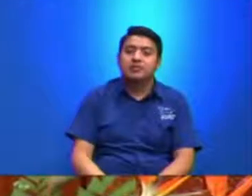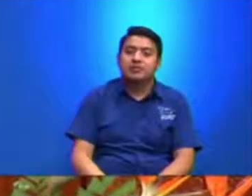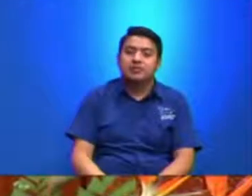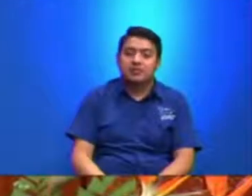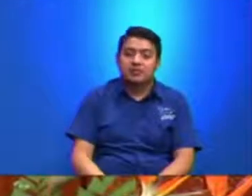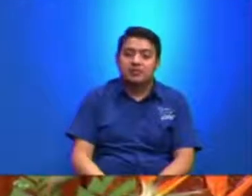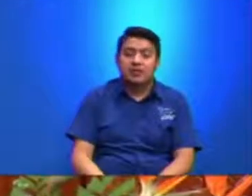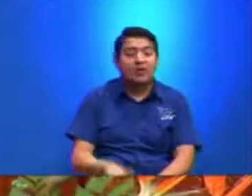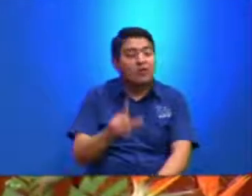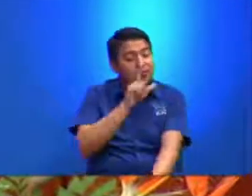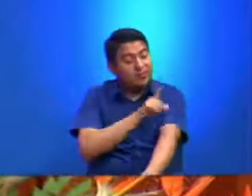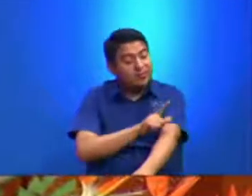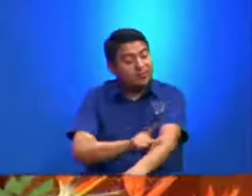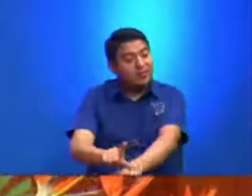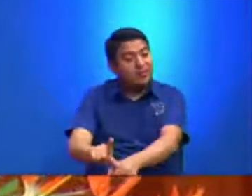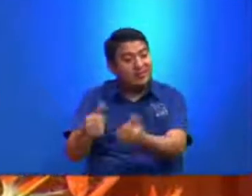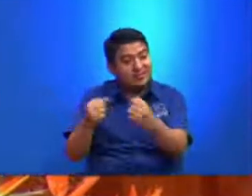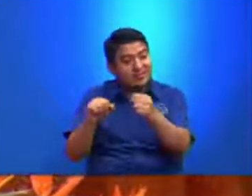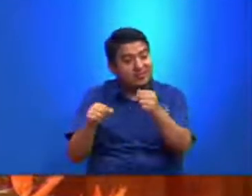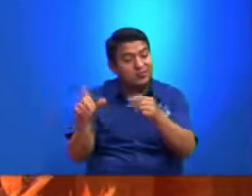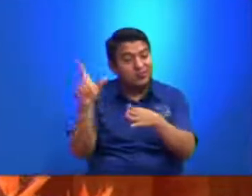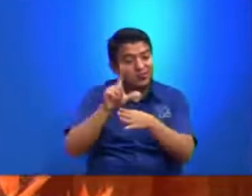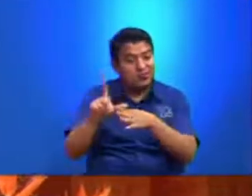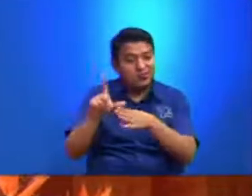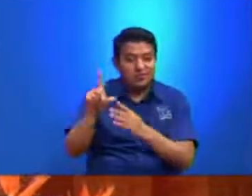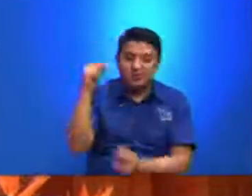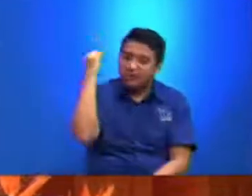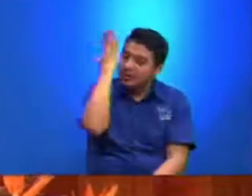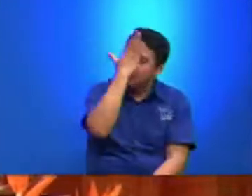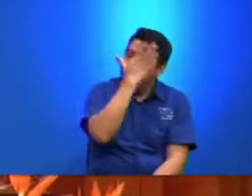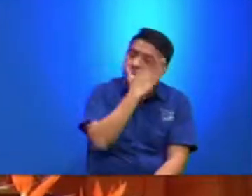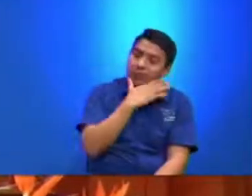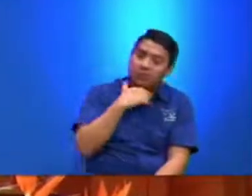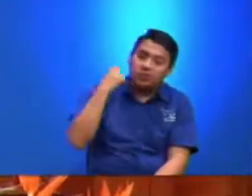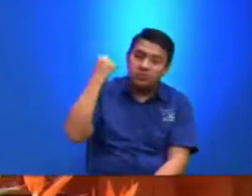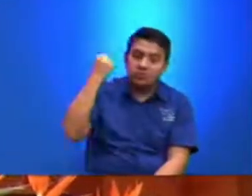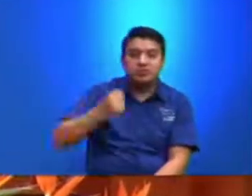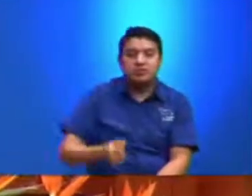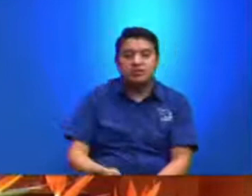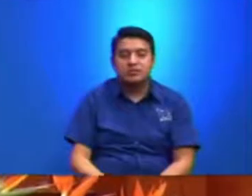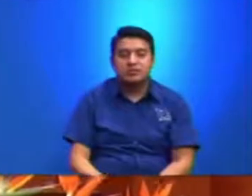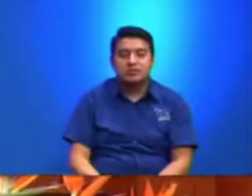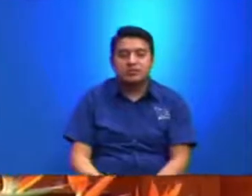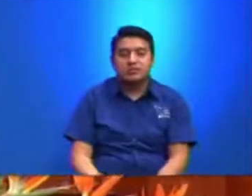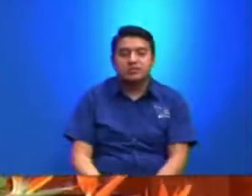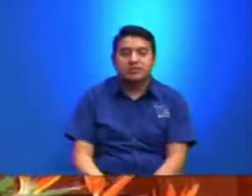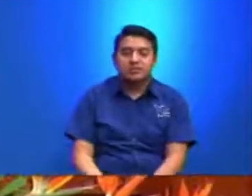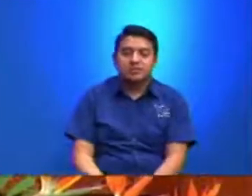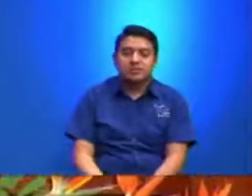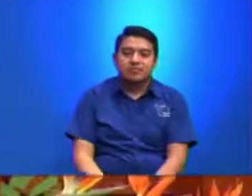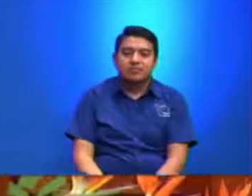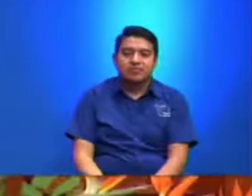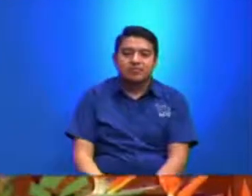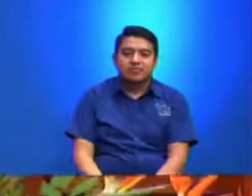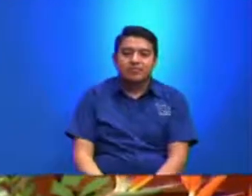Y seguirá haciendo cosas maravillosas. ¿Puede por favor ir regresando despacio, en orden, por favor, a sus